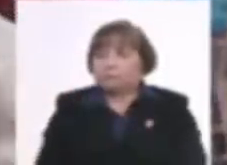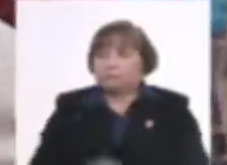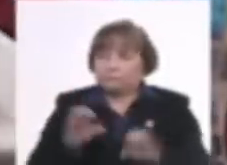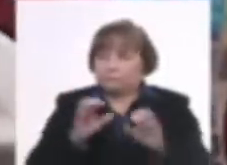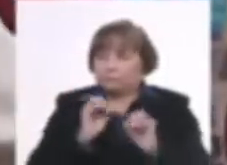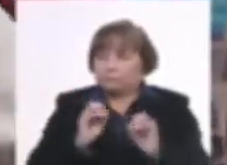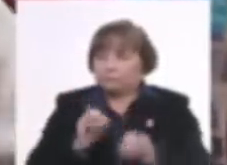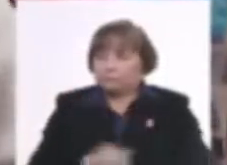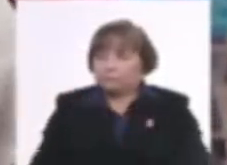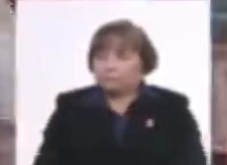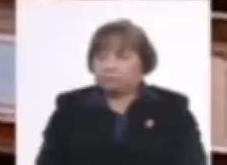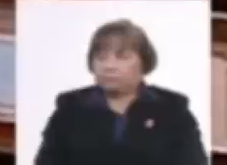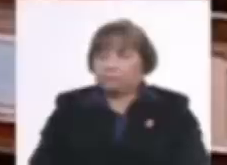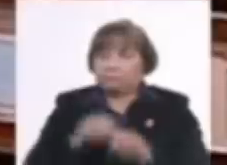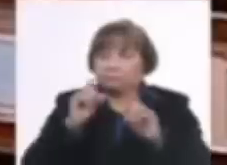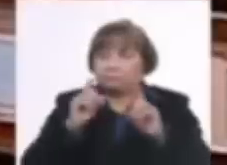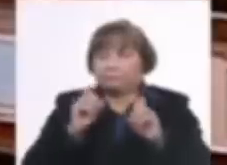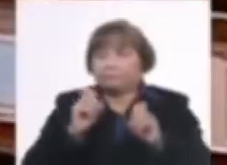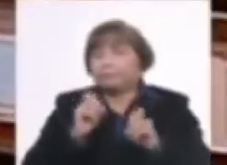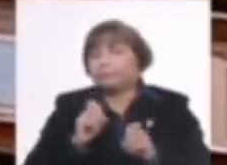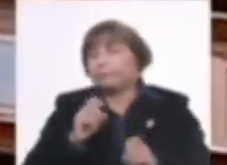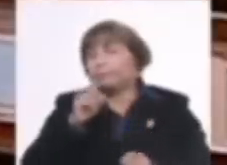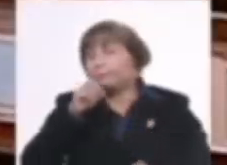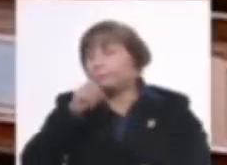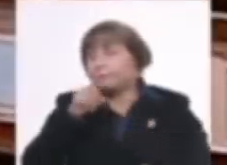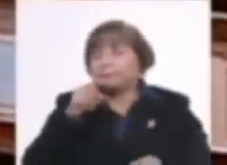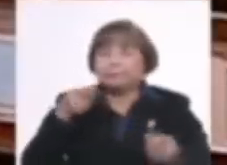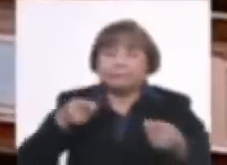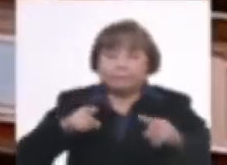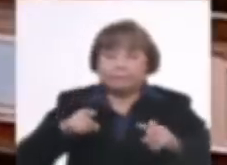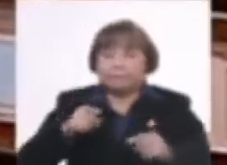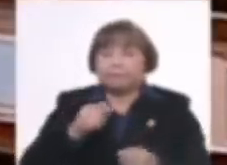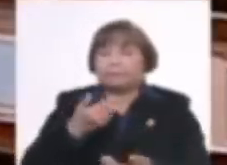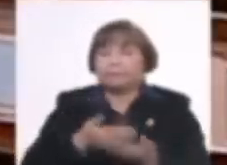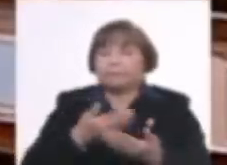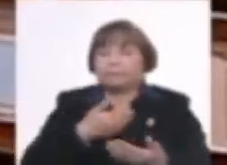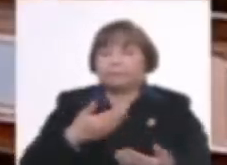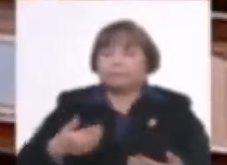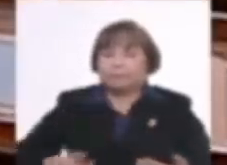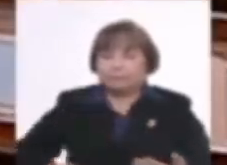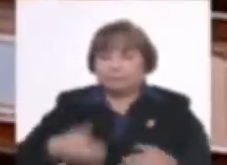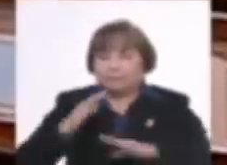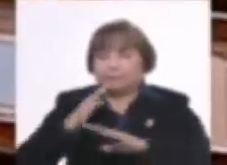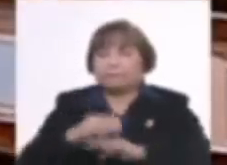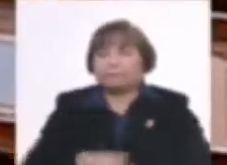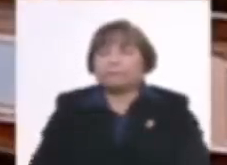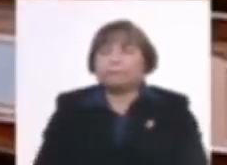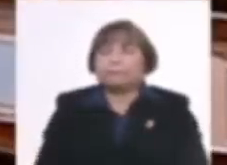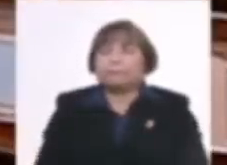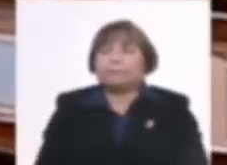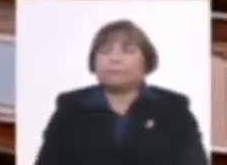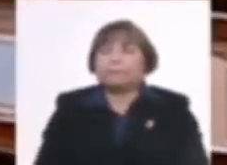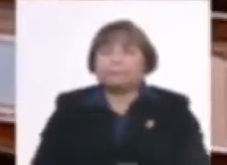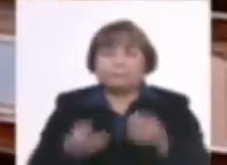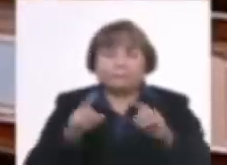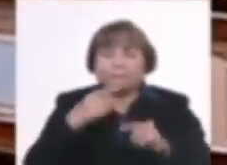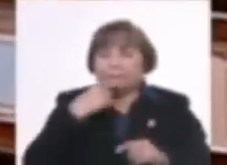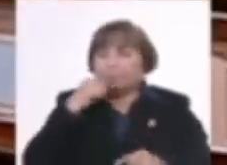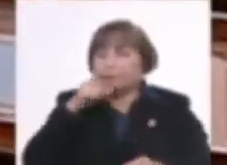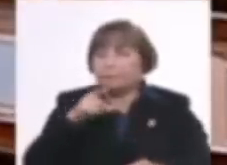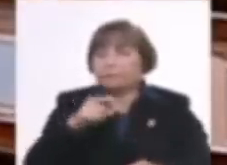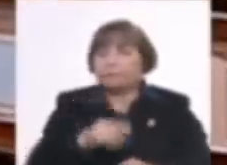Nomás hago. La pregunta ahora que le hago. Usted cuando estuvo, señor presidente, por su intermedio, cuando